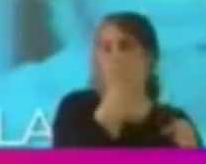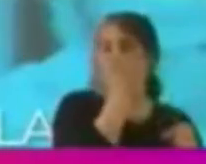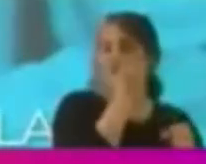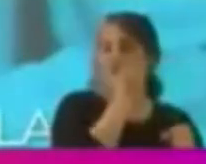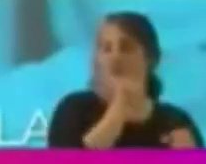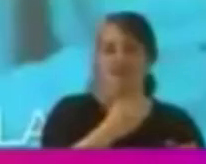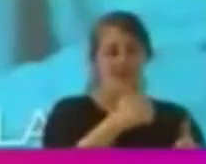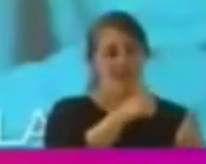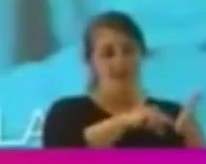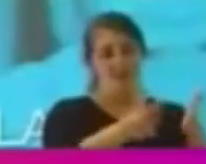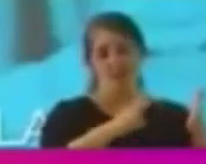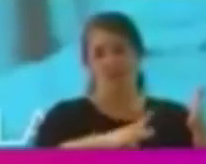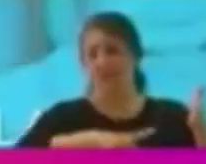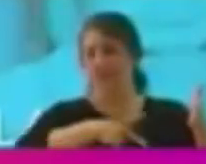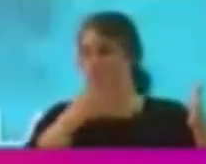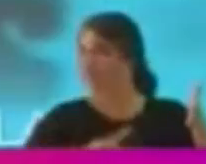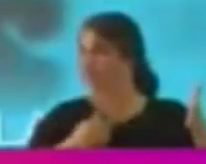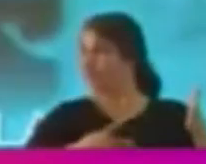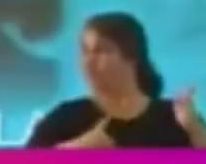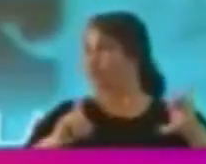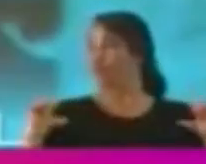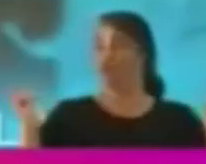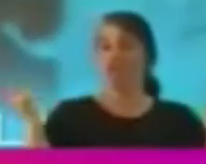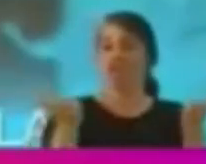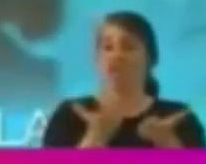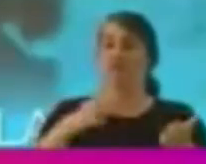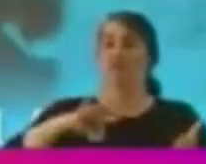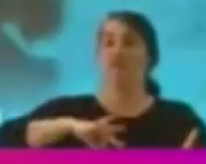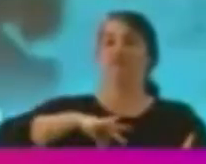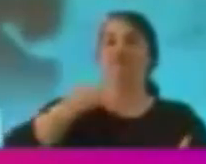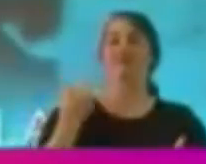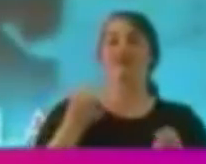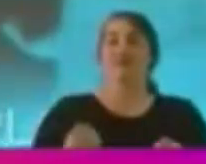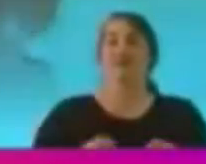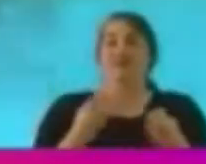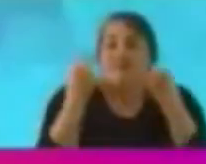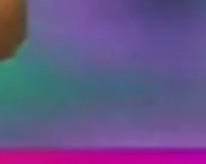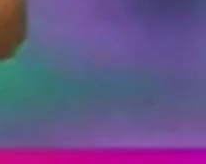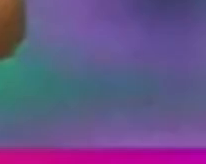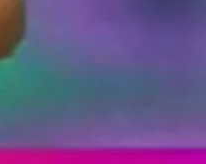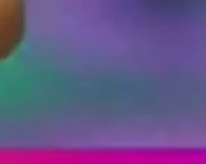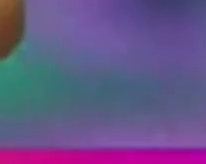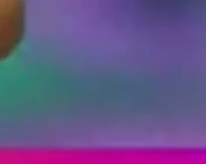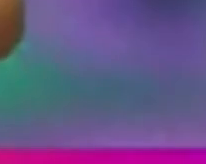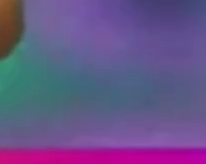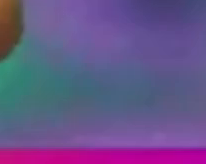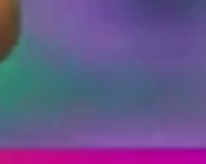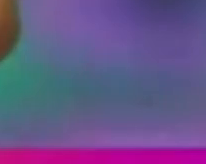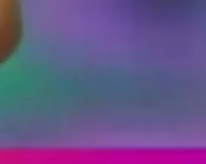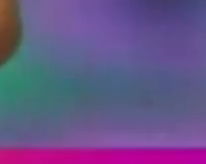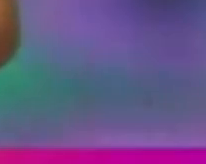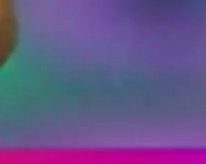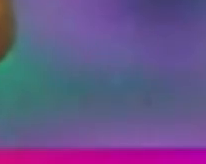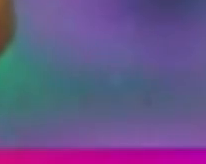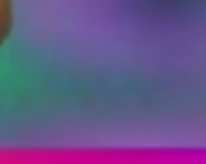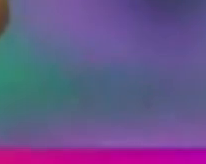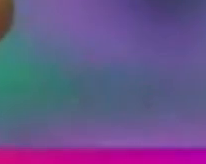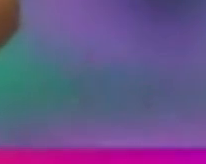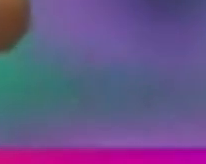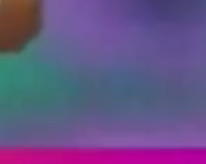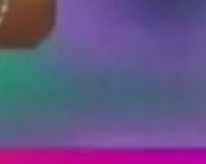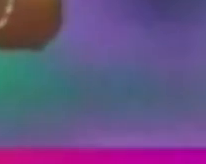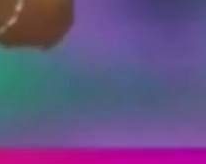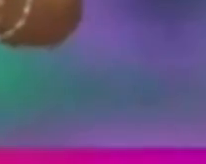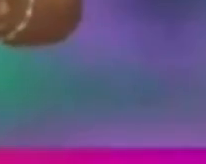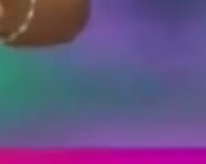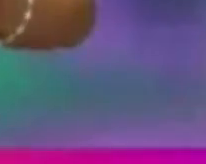escuchando entonces la conferencia de prensa de este lanzamiento del plan quinquenal y nuestros compañeros vamos a retomar nuevamente la